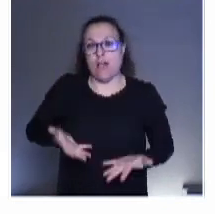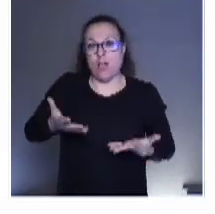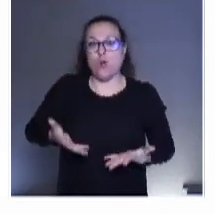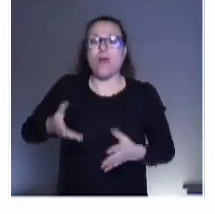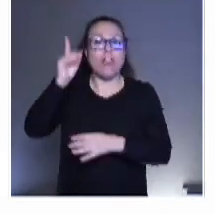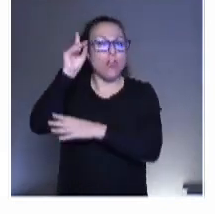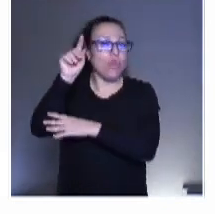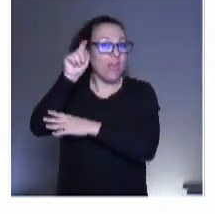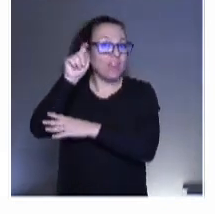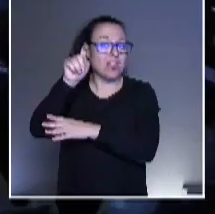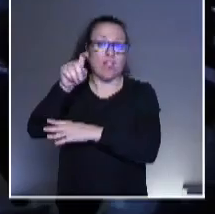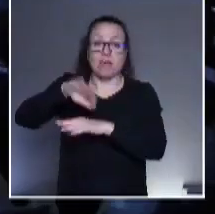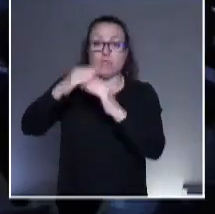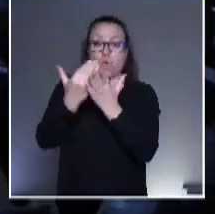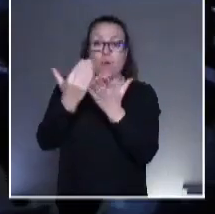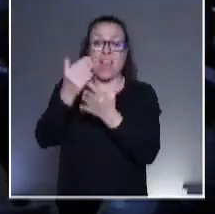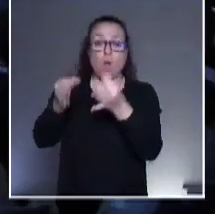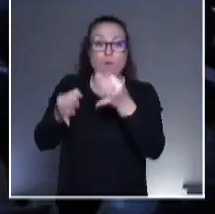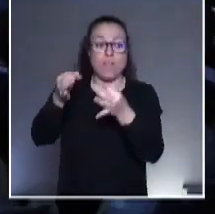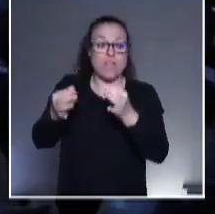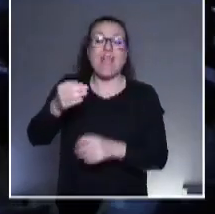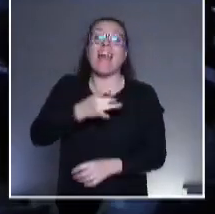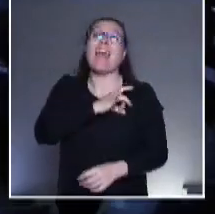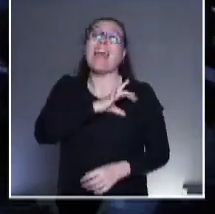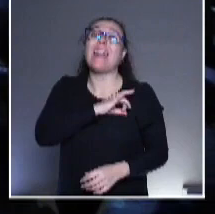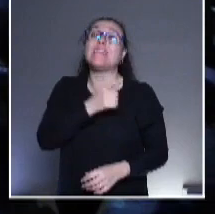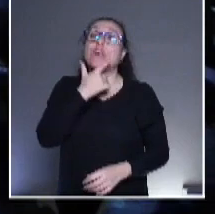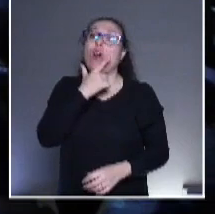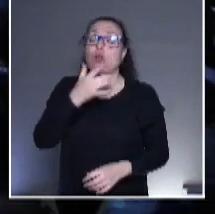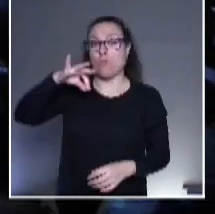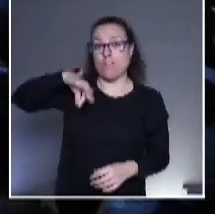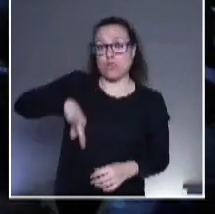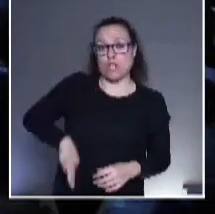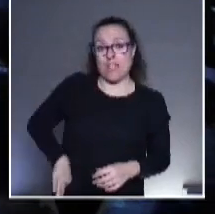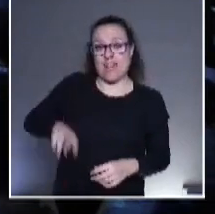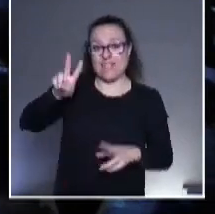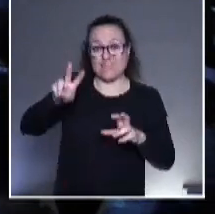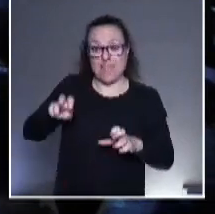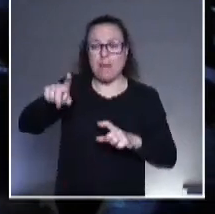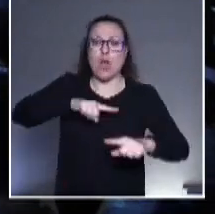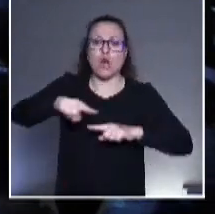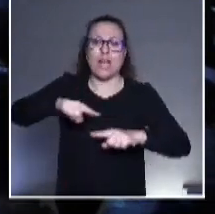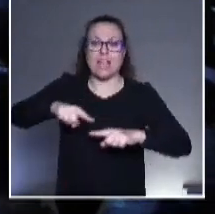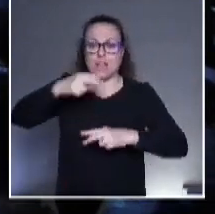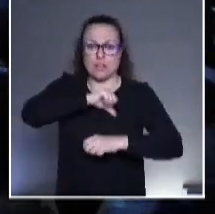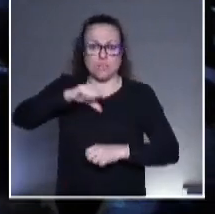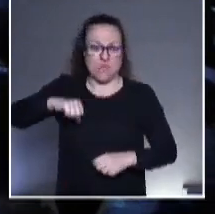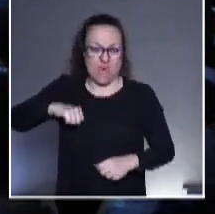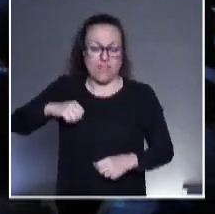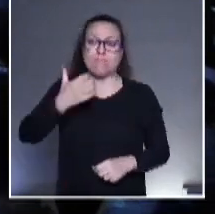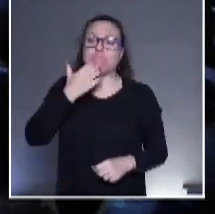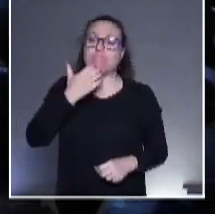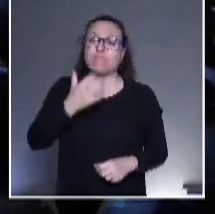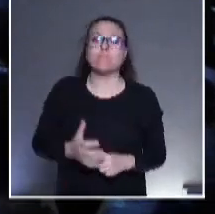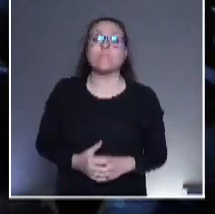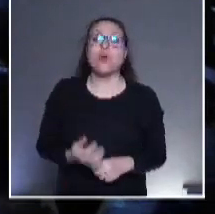docente de la Escuela Judicial. Muñequitos en gris, que quiere decir que son profesionales sobre el terreno que pertenecen a organizaciones privadas. Por